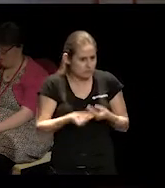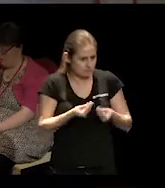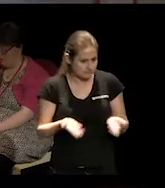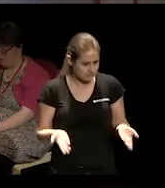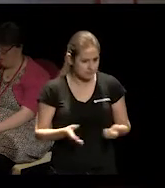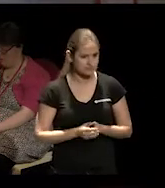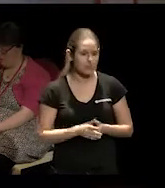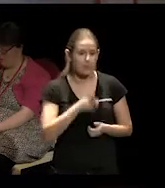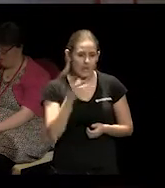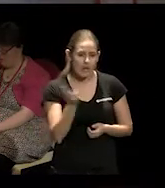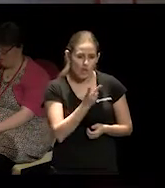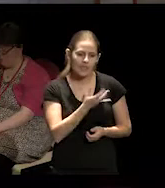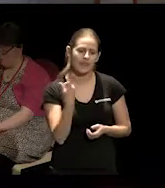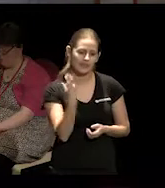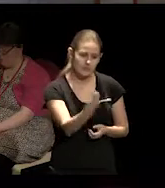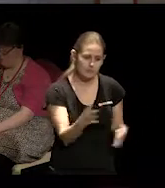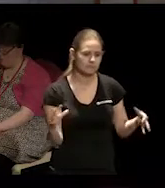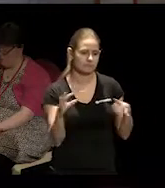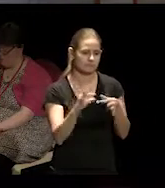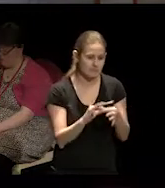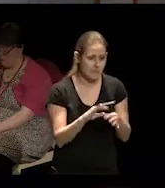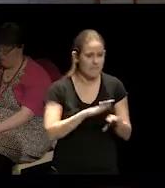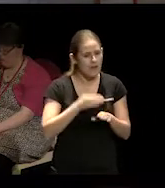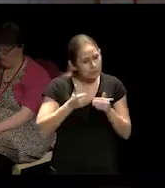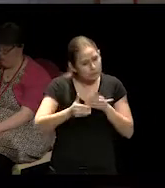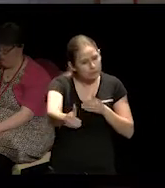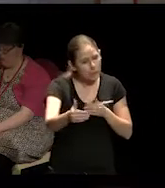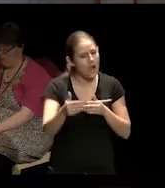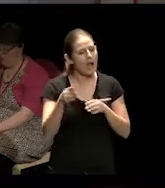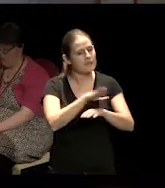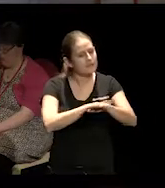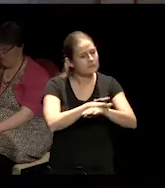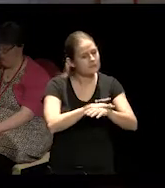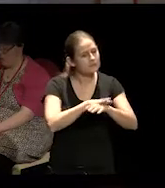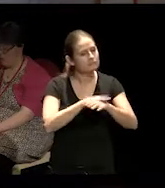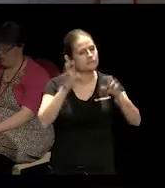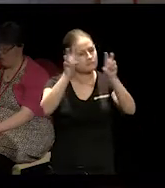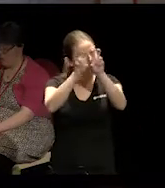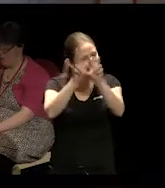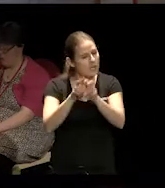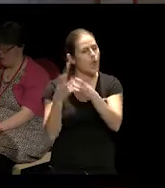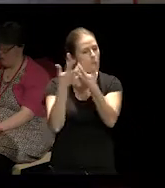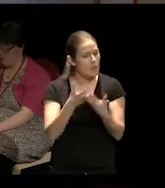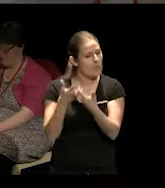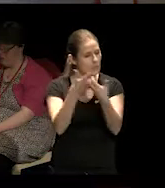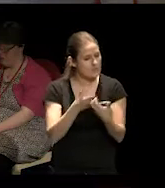también a potenciar todo el tema de pedir proyectos, luchar con la administración, la investigación. Nosotros